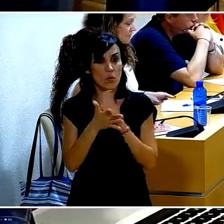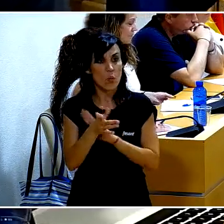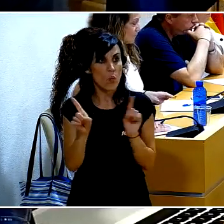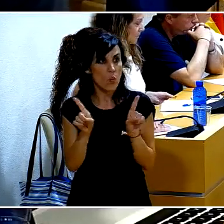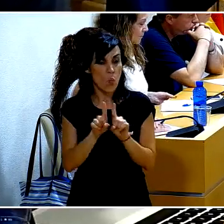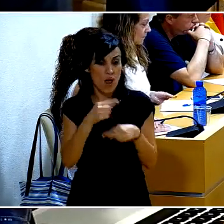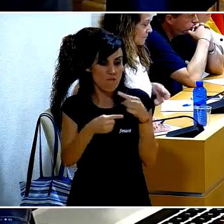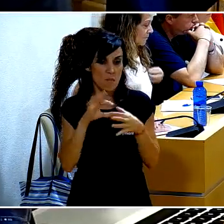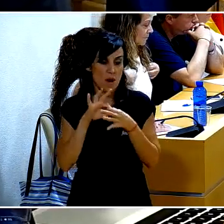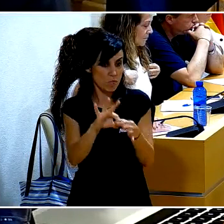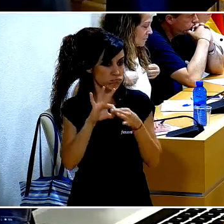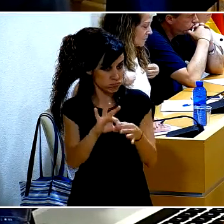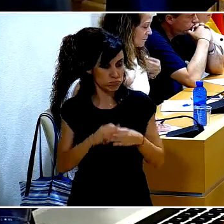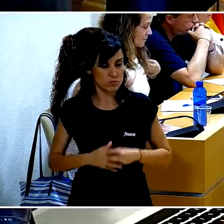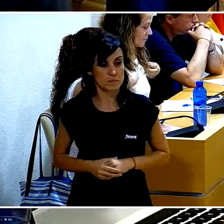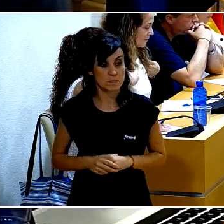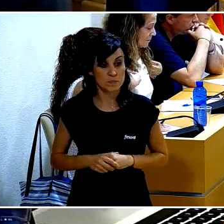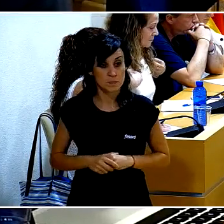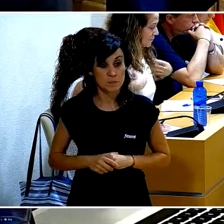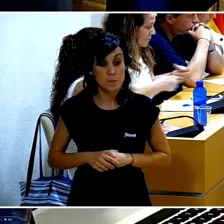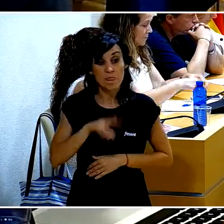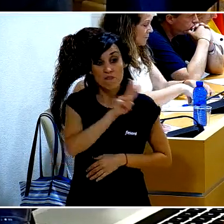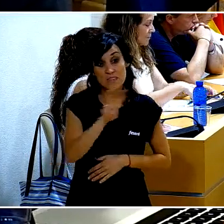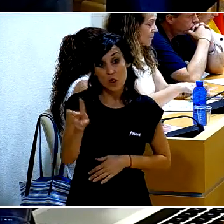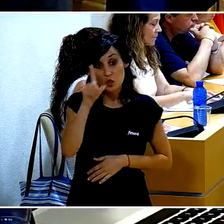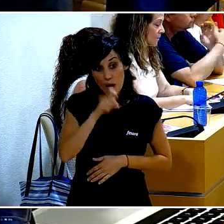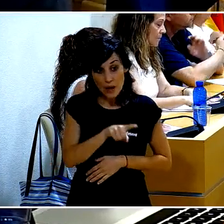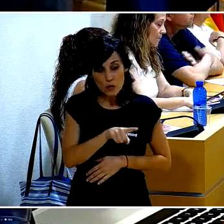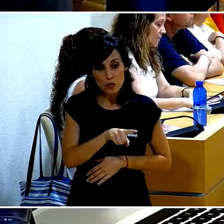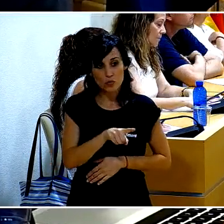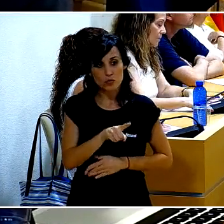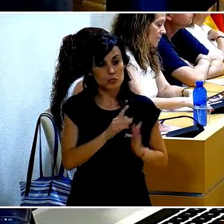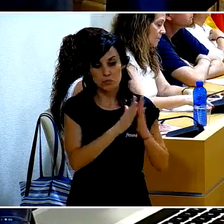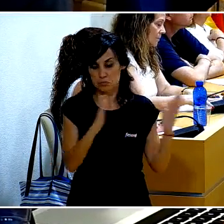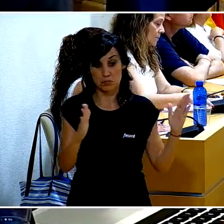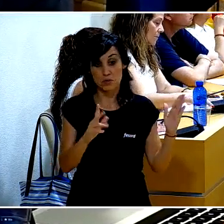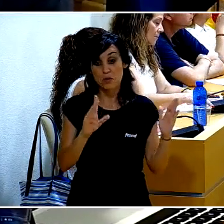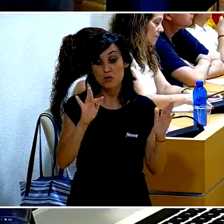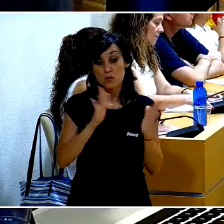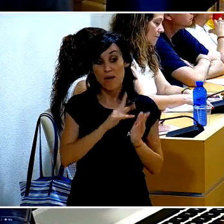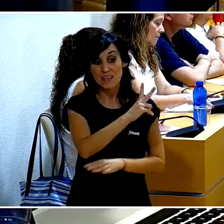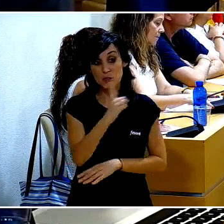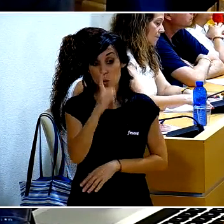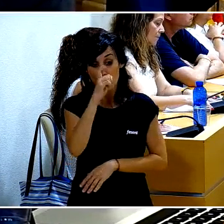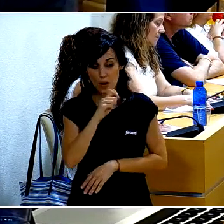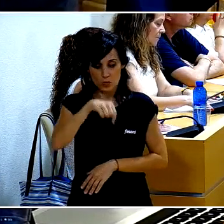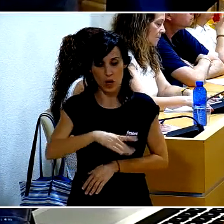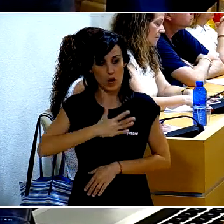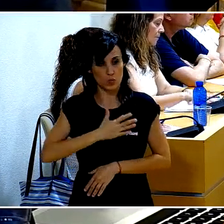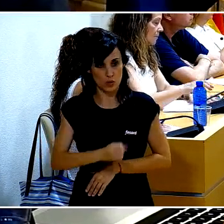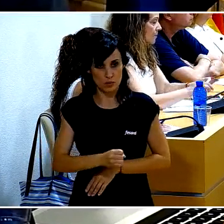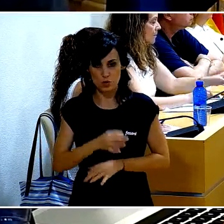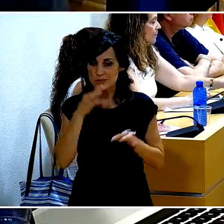casi familiar de por vida. Durante esos 22 años, no, pero durante 21 años, este ayuntamiento